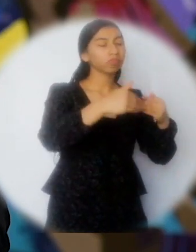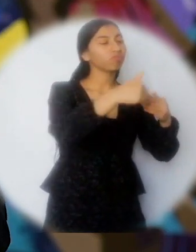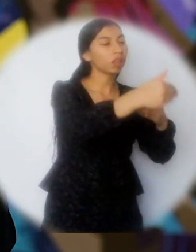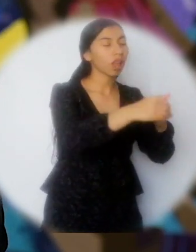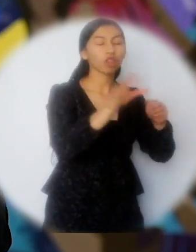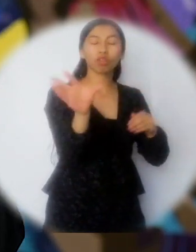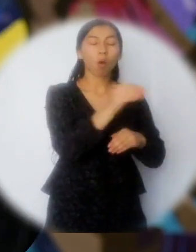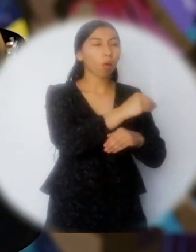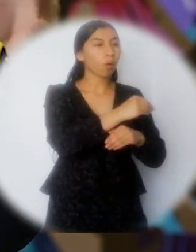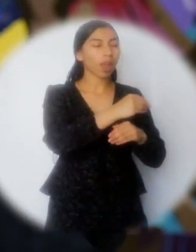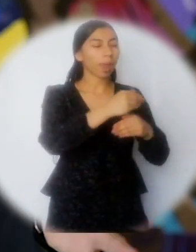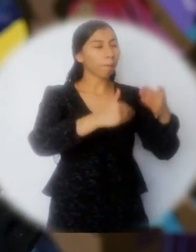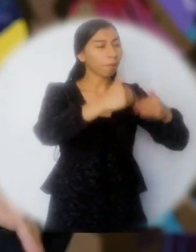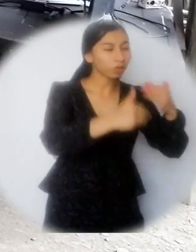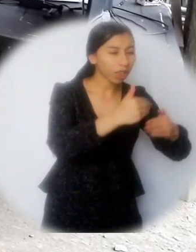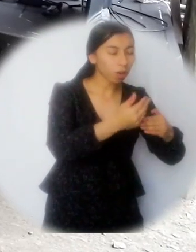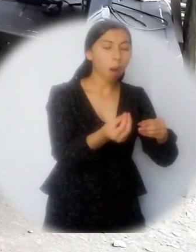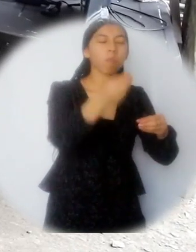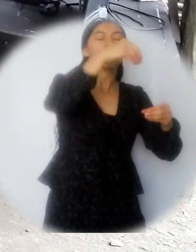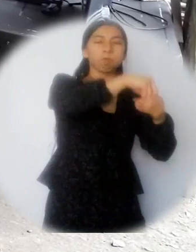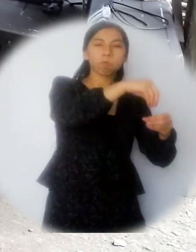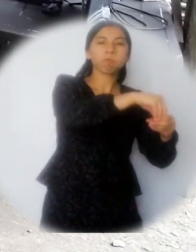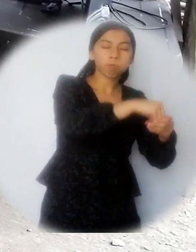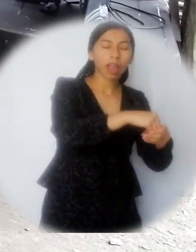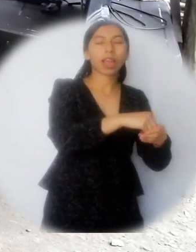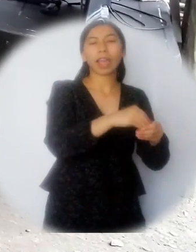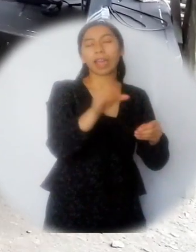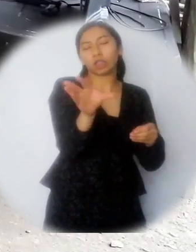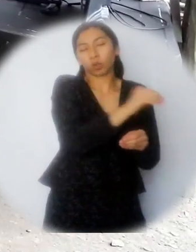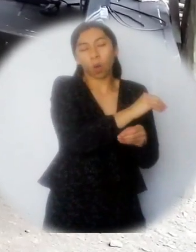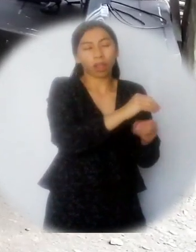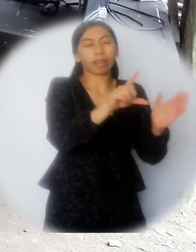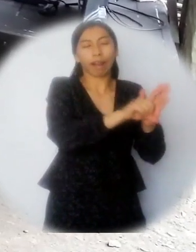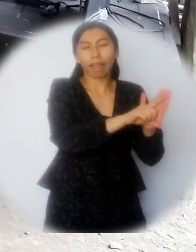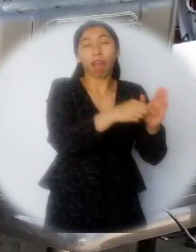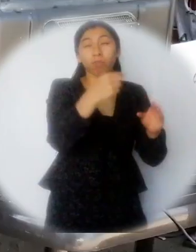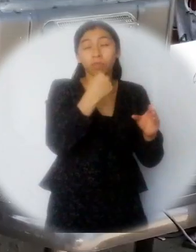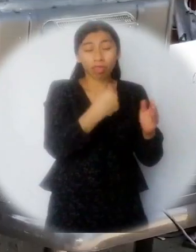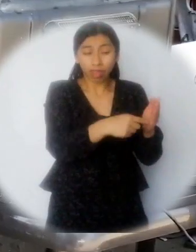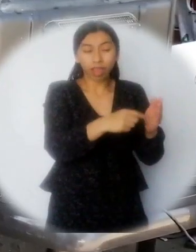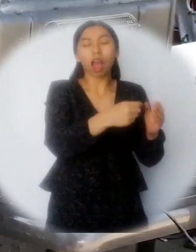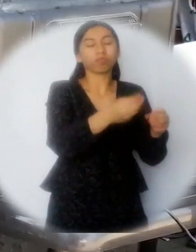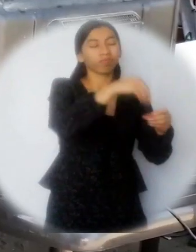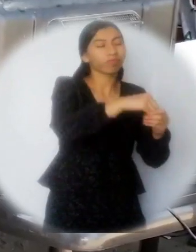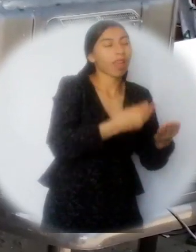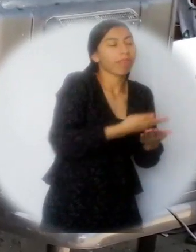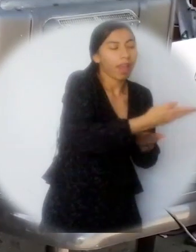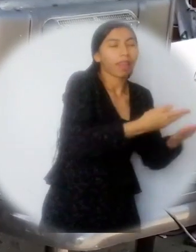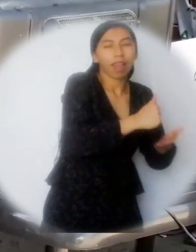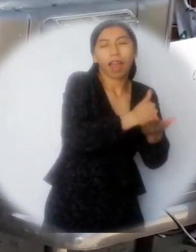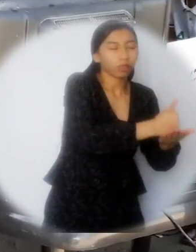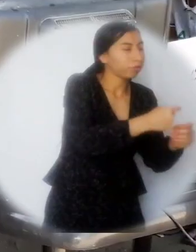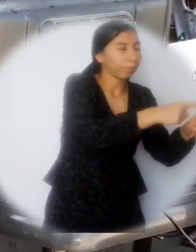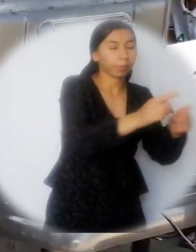proceso de implementación de las medidas que están contempladas en el plan. Este Consejo Comunitario, conformado por